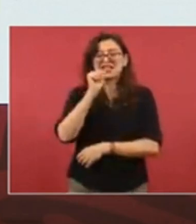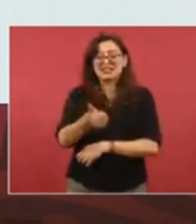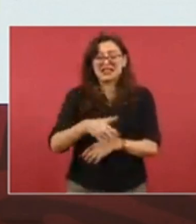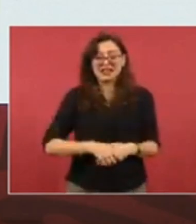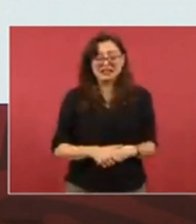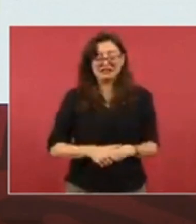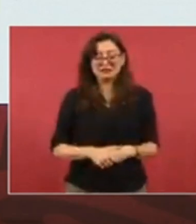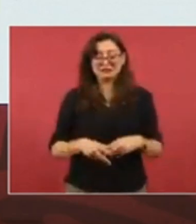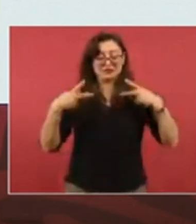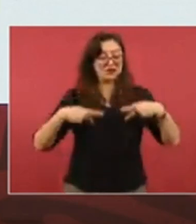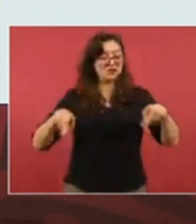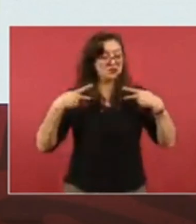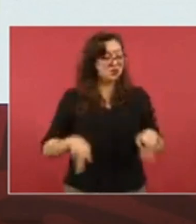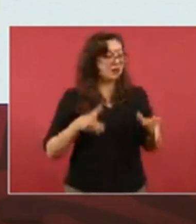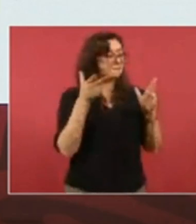a